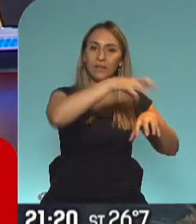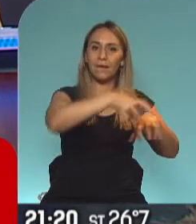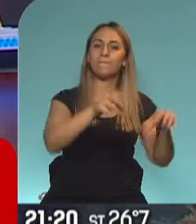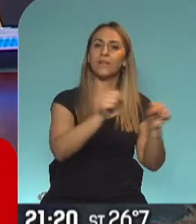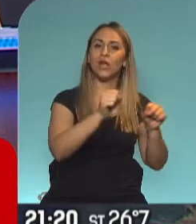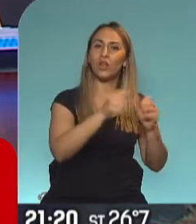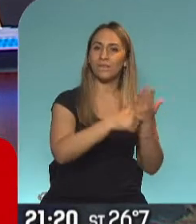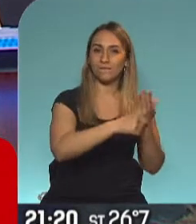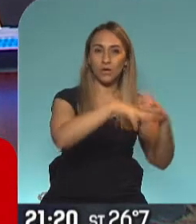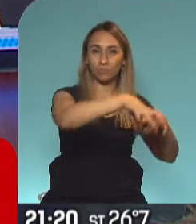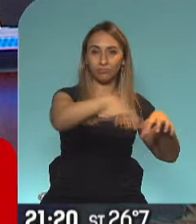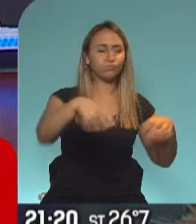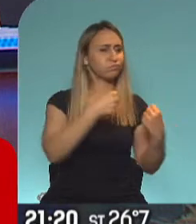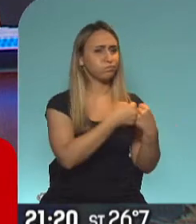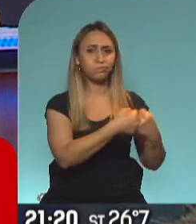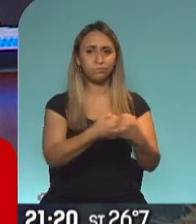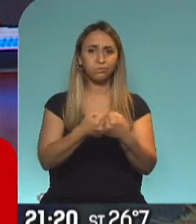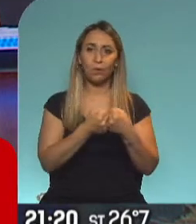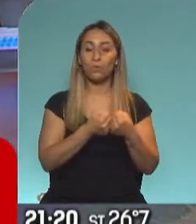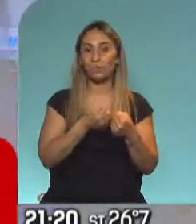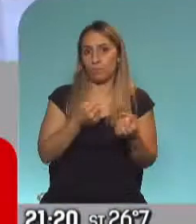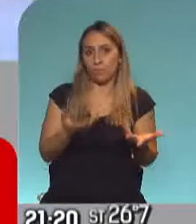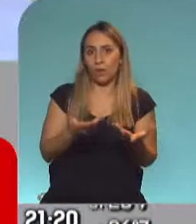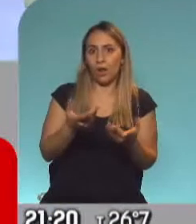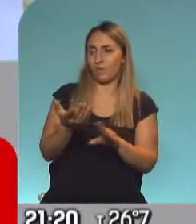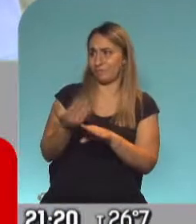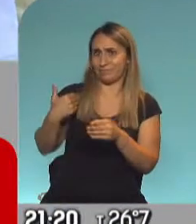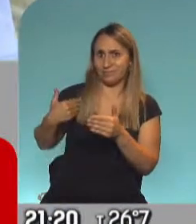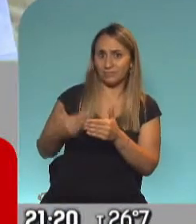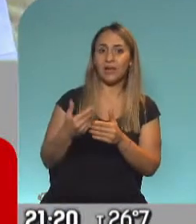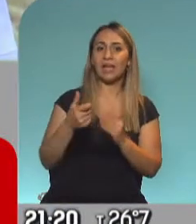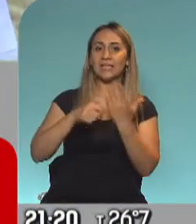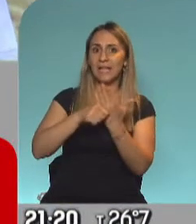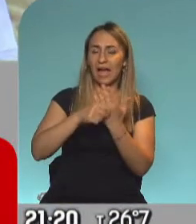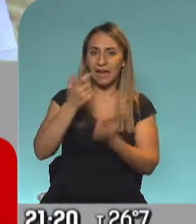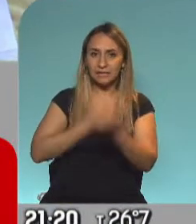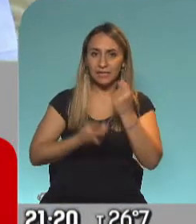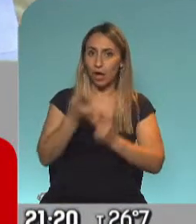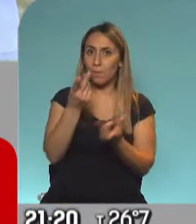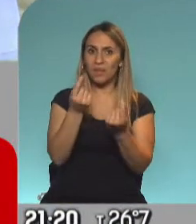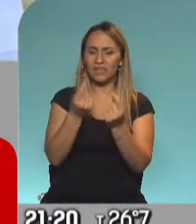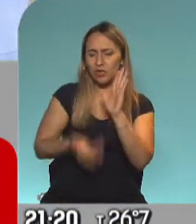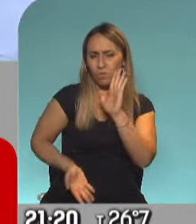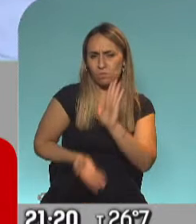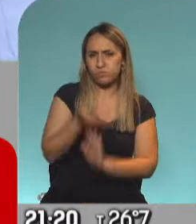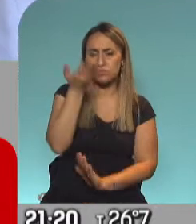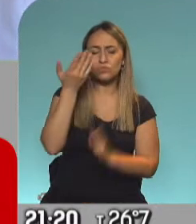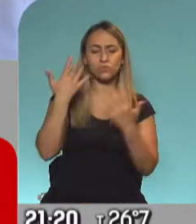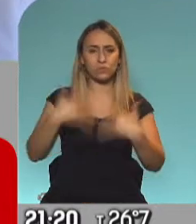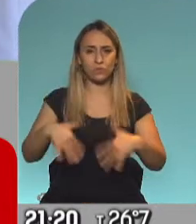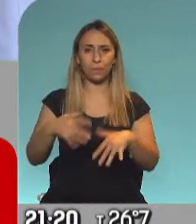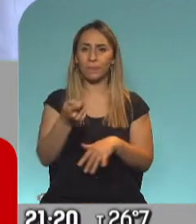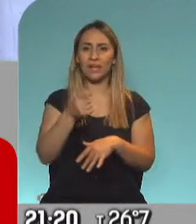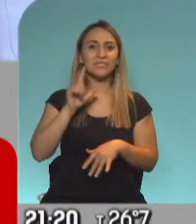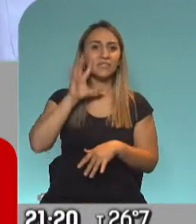exacerbados, los aumentos abusivos que estábamos viendo por parte de las carnicerías en el último tiempo. Estamos hablando prácticamente de un aumento acumulado del